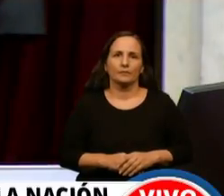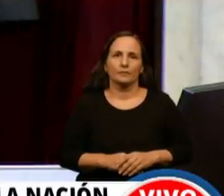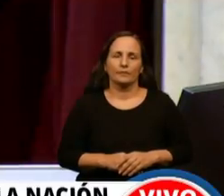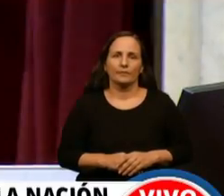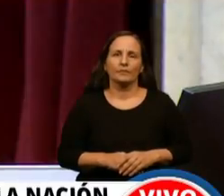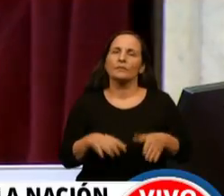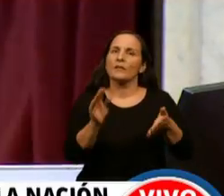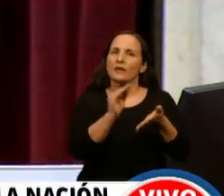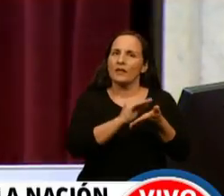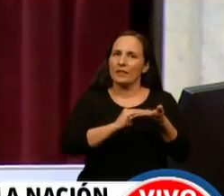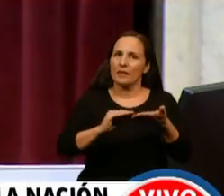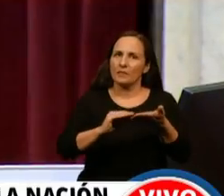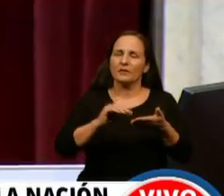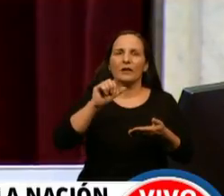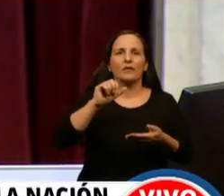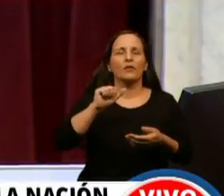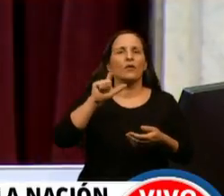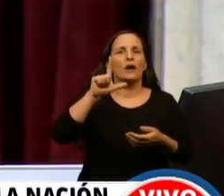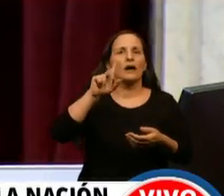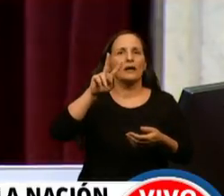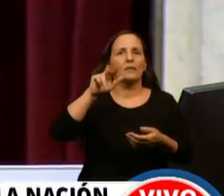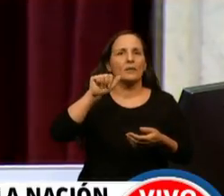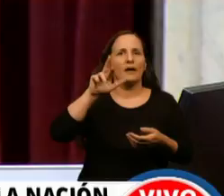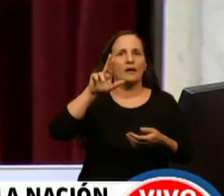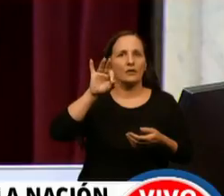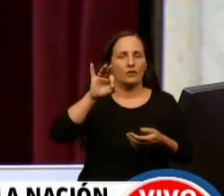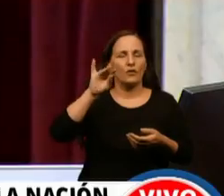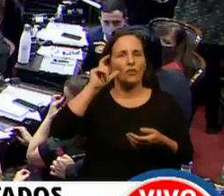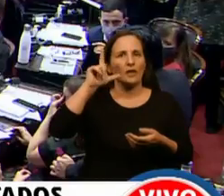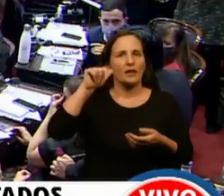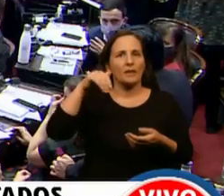diputado álvaro de lamadrid